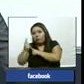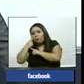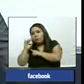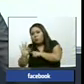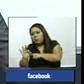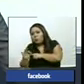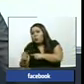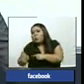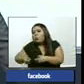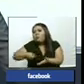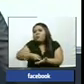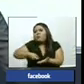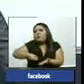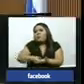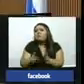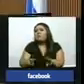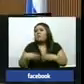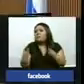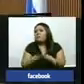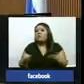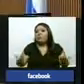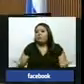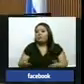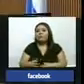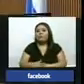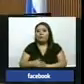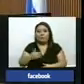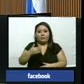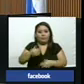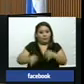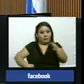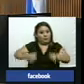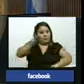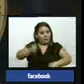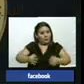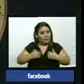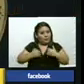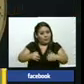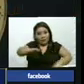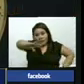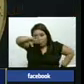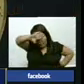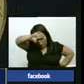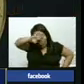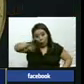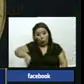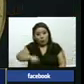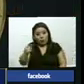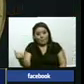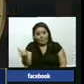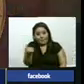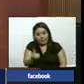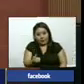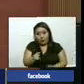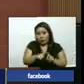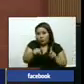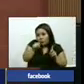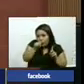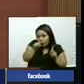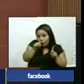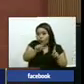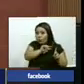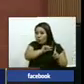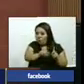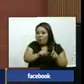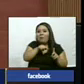financian las pandillas. En el juicio de la Operación Cuscatlán, otro testigo, ahora con clave Lancelot, fue el encargado de